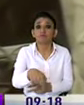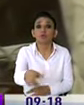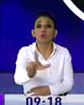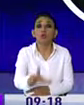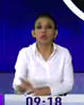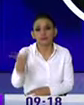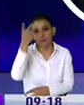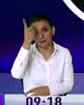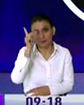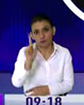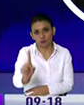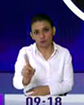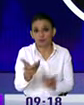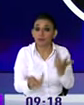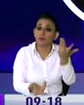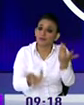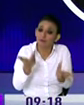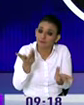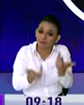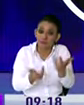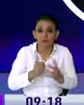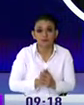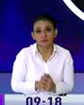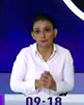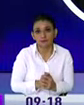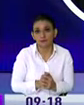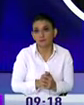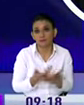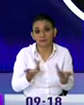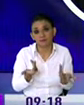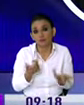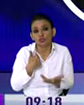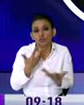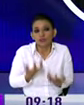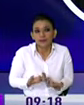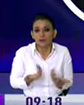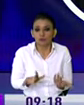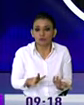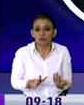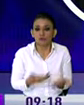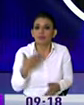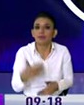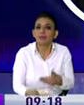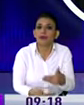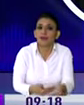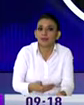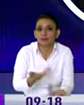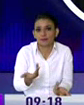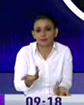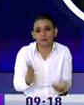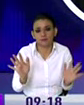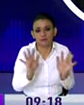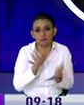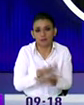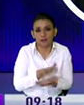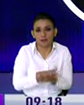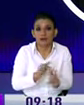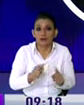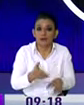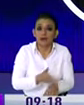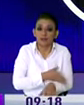lunes. Podría ser, si es que así lo dicen estas cosas. Nosotros no quiero emitir criterios si antes no tengo...